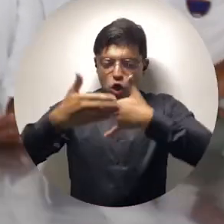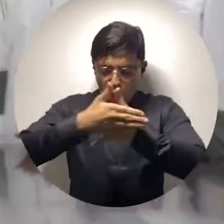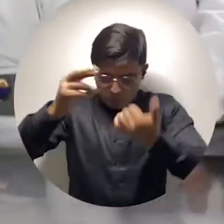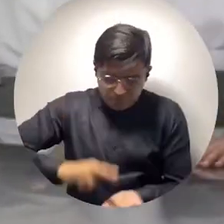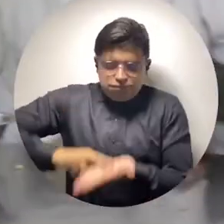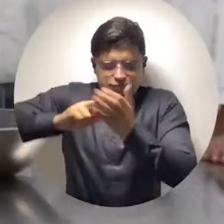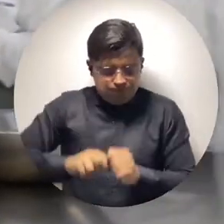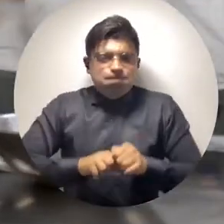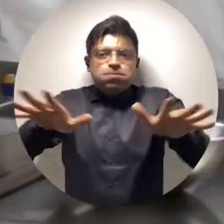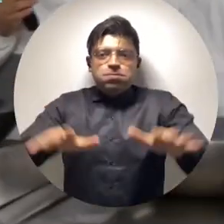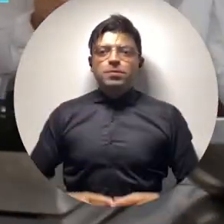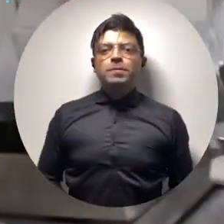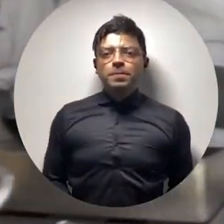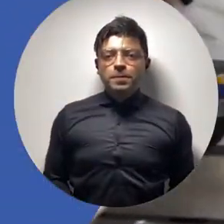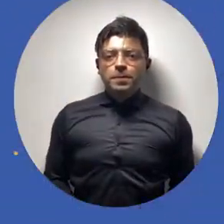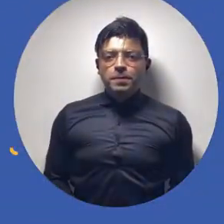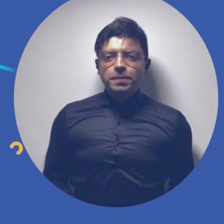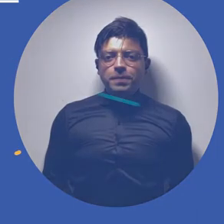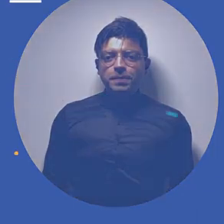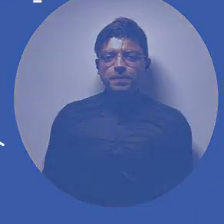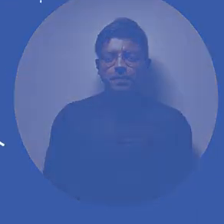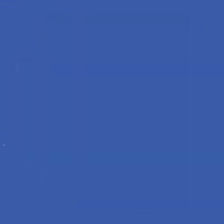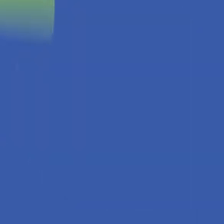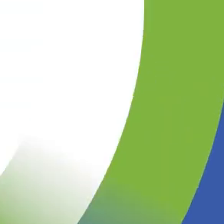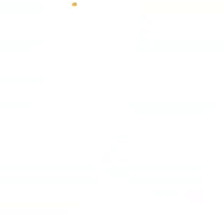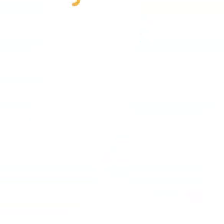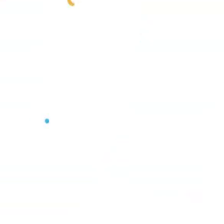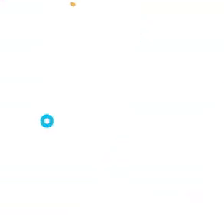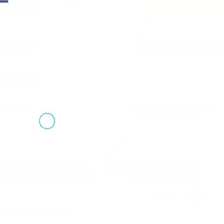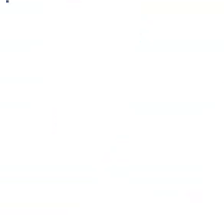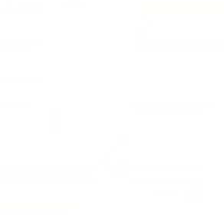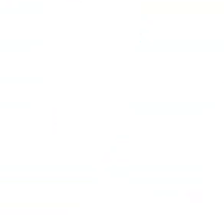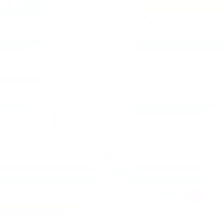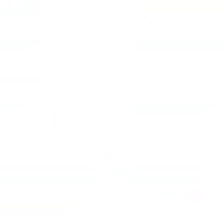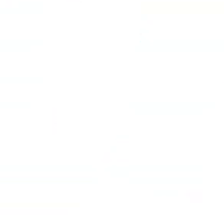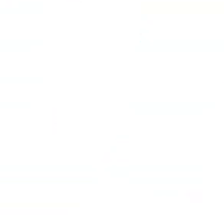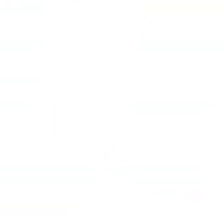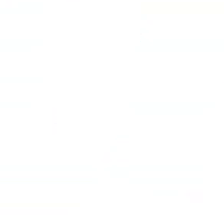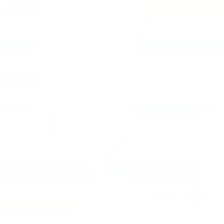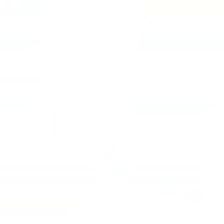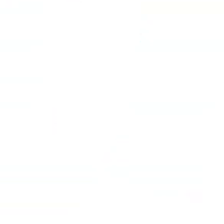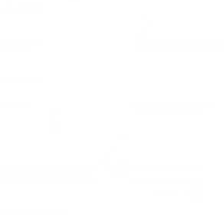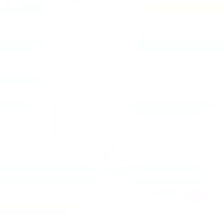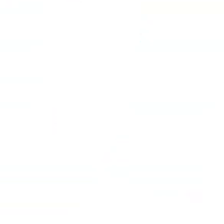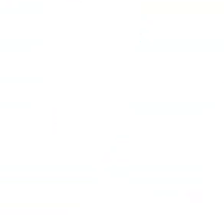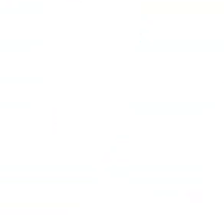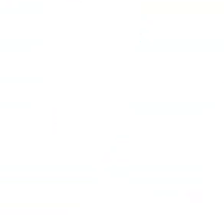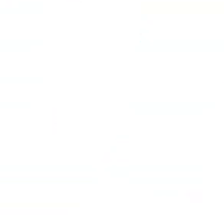país universidad del mar más incluyente e innovadora